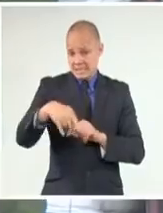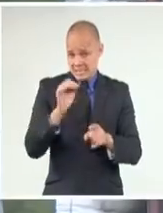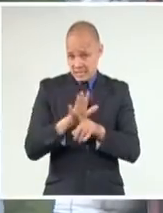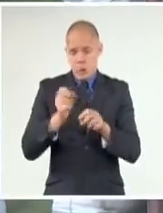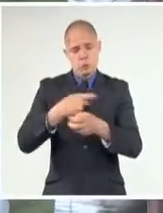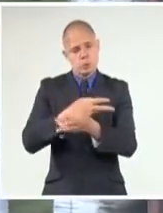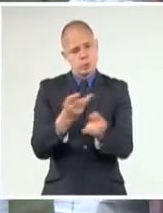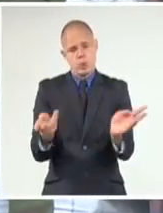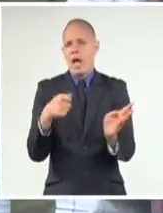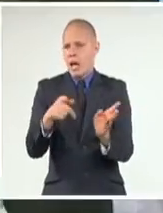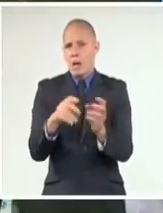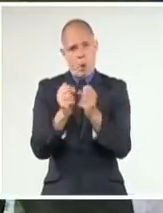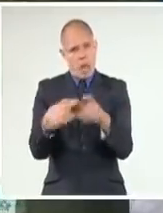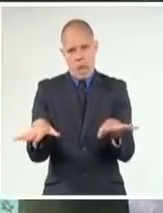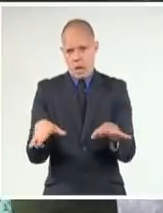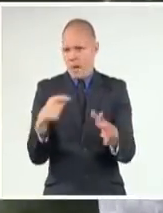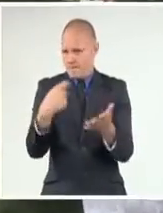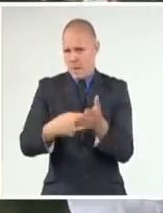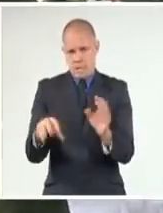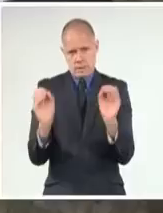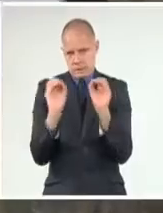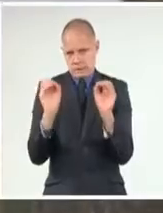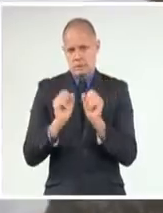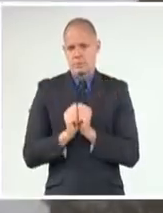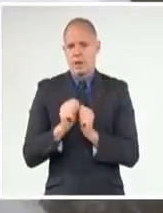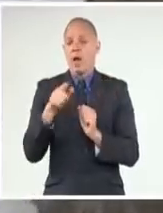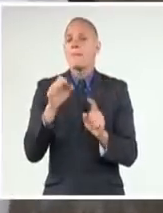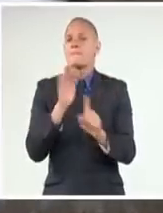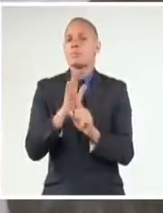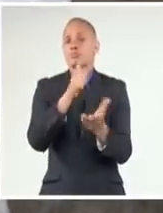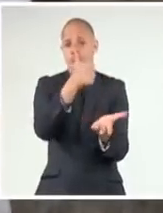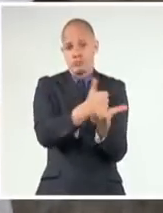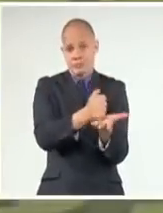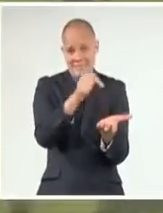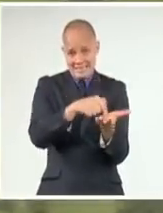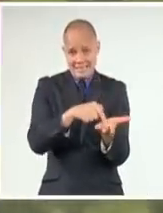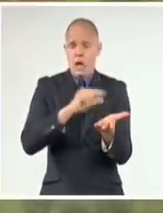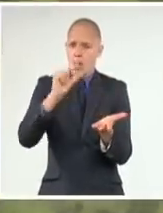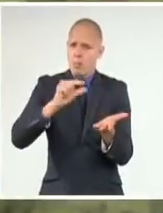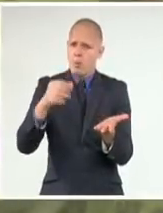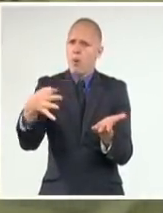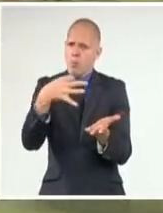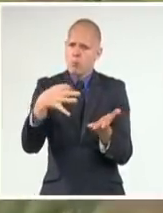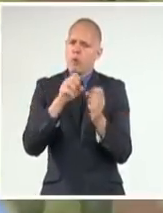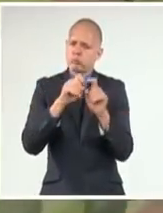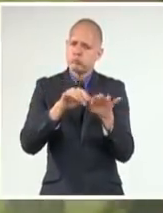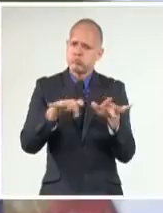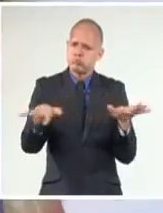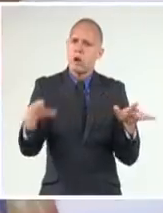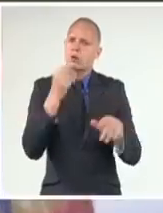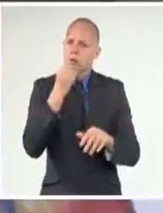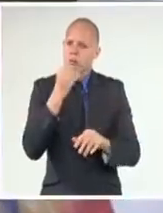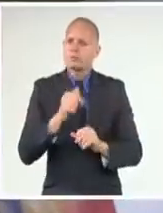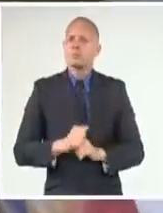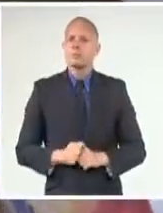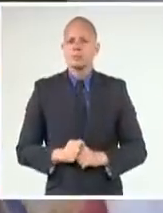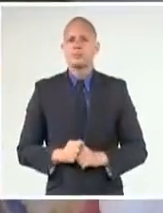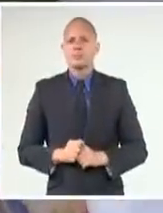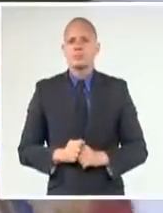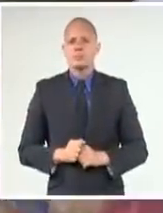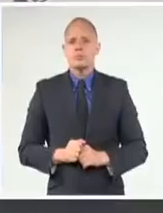gratuitos a la población del municipio cabecera y a medida que lleguen las demás donaciones se distribuirán